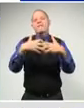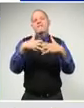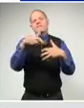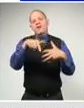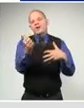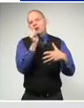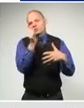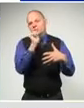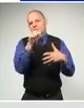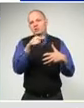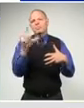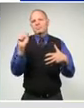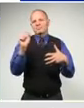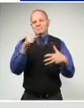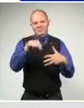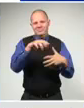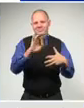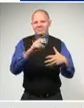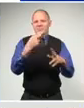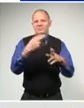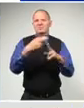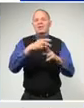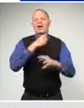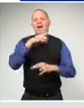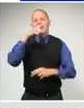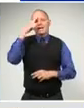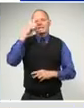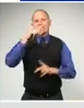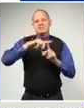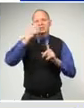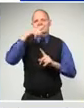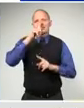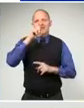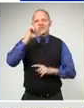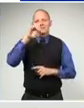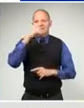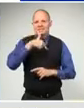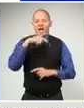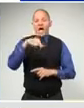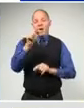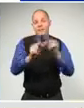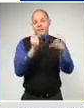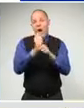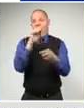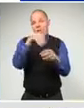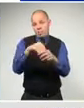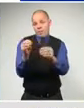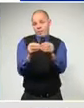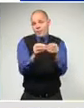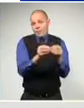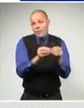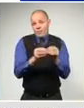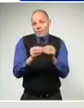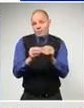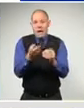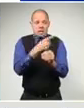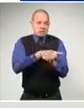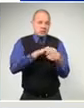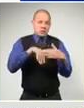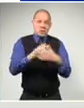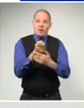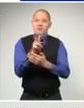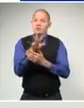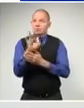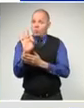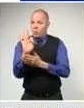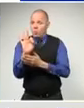refrescos La Estancia, en el cual se abre un evento de transmisión el día 28 de marzo, y